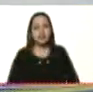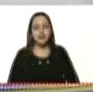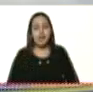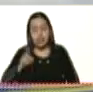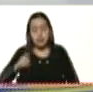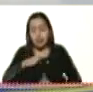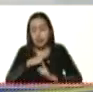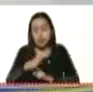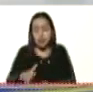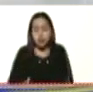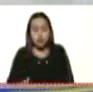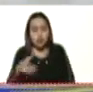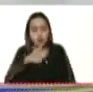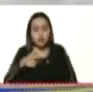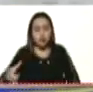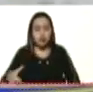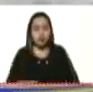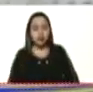discriminación,